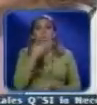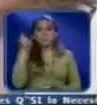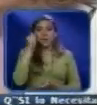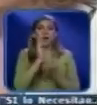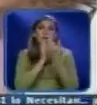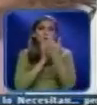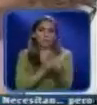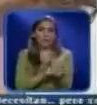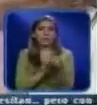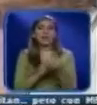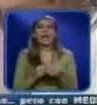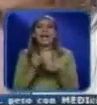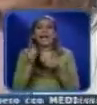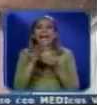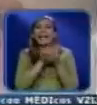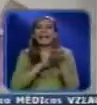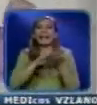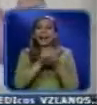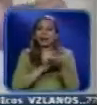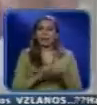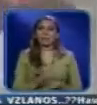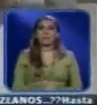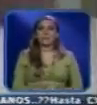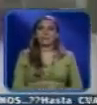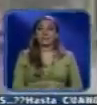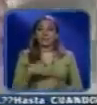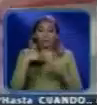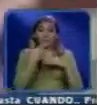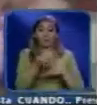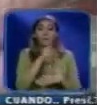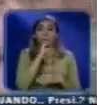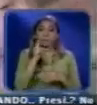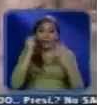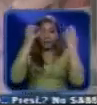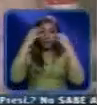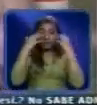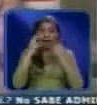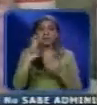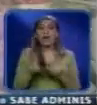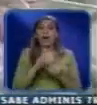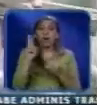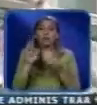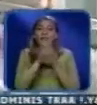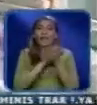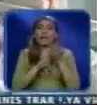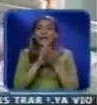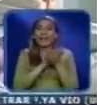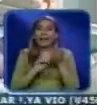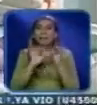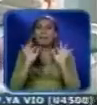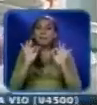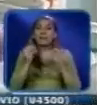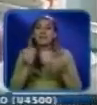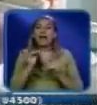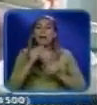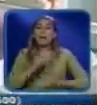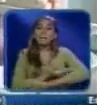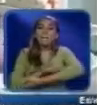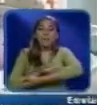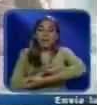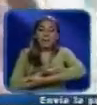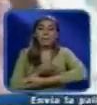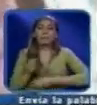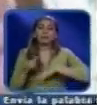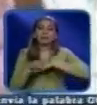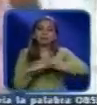son la hidratación de la piel. Una vez que la mamá lo haya bañado, usar cremas humectantes, lubricar entonces toda esta piel y sobre todo nosotros